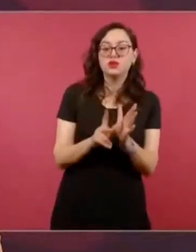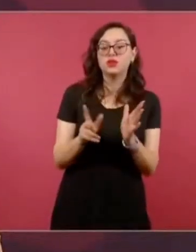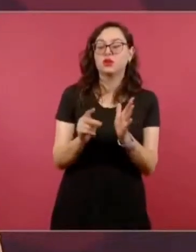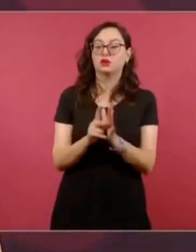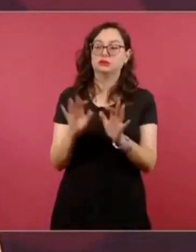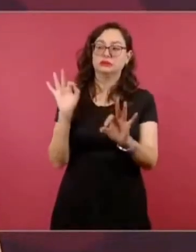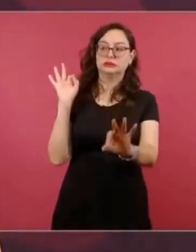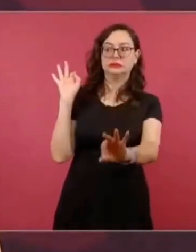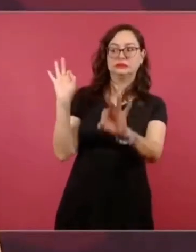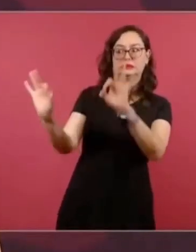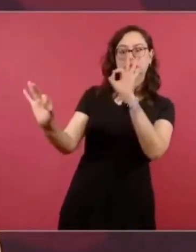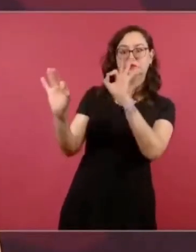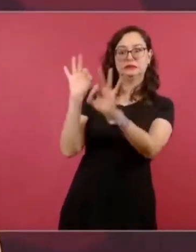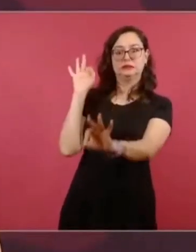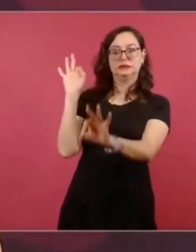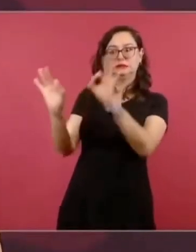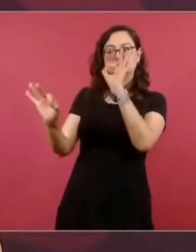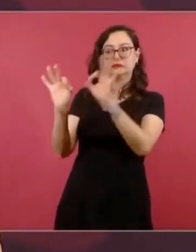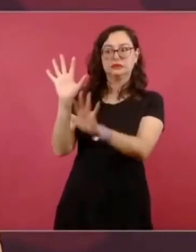manipulación,